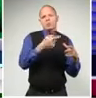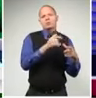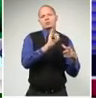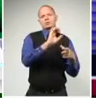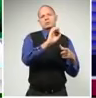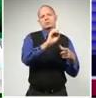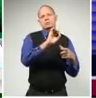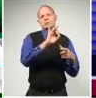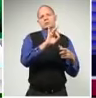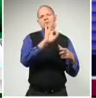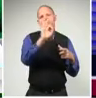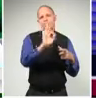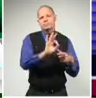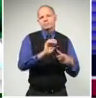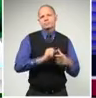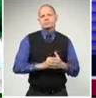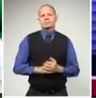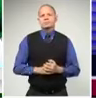51,07%.